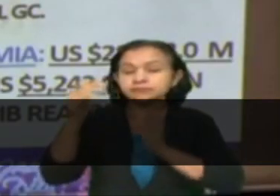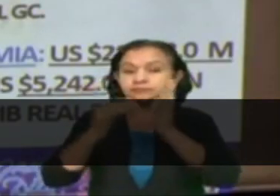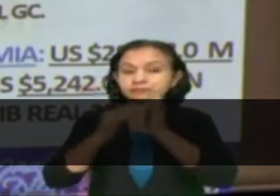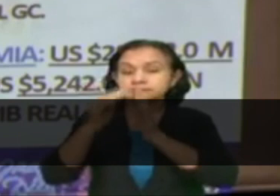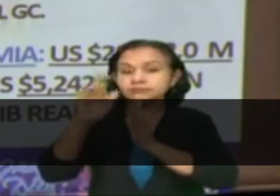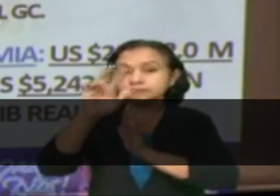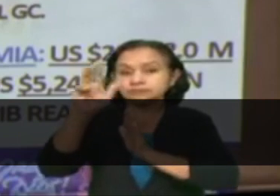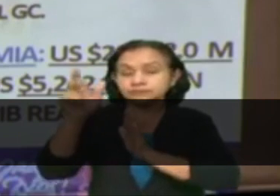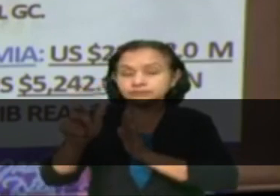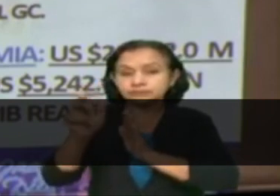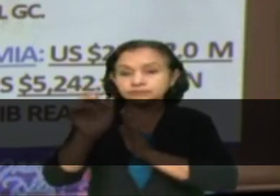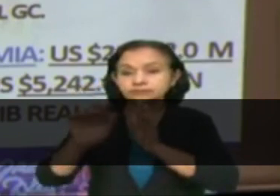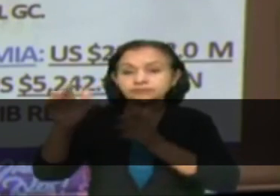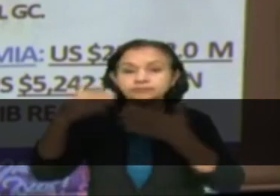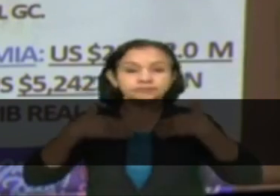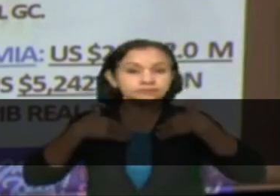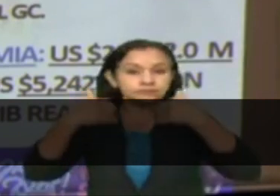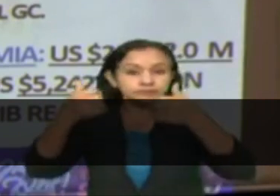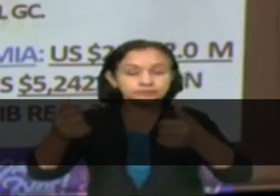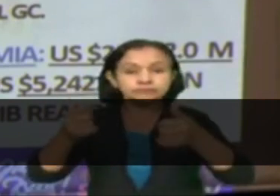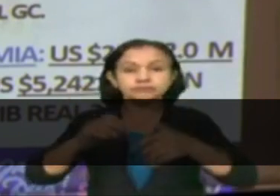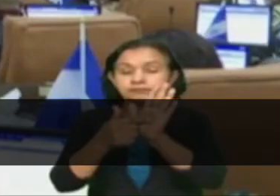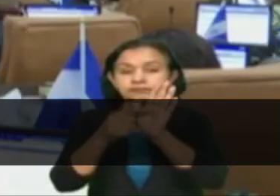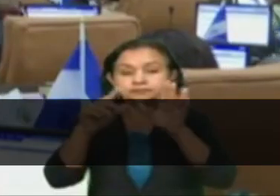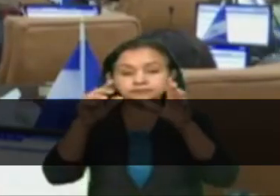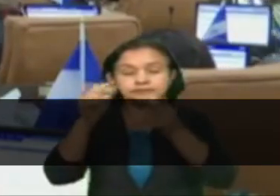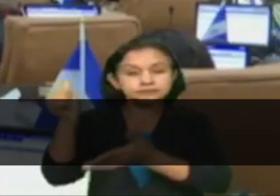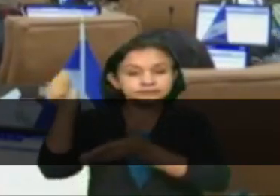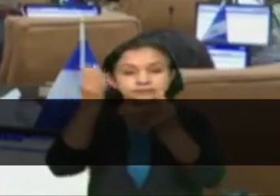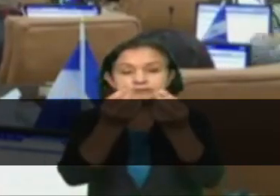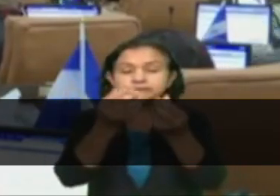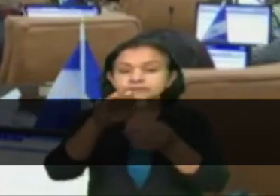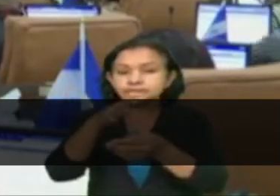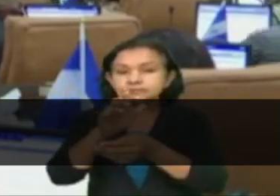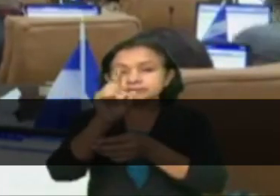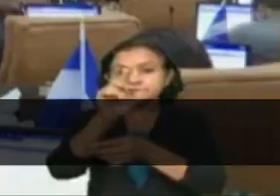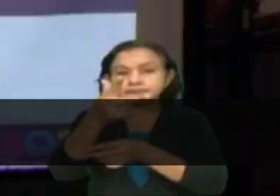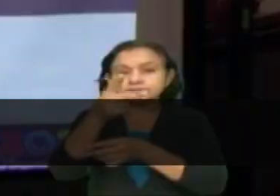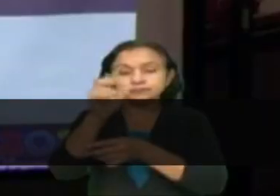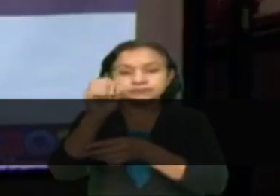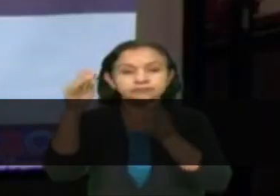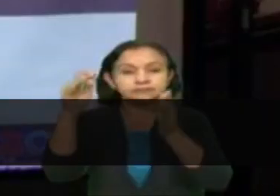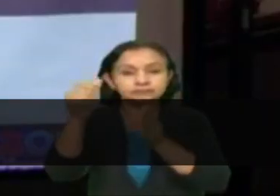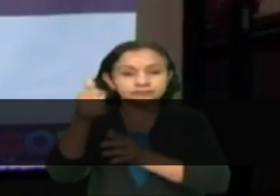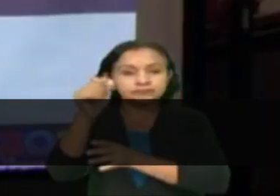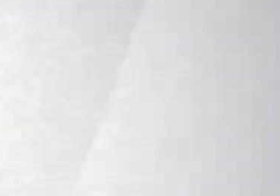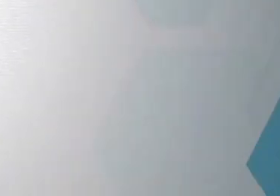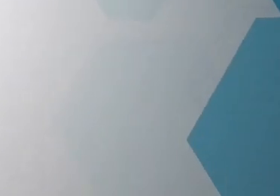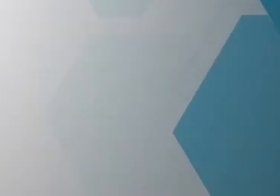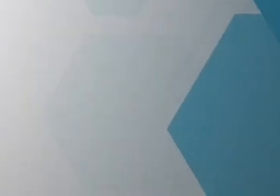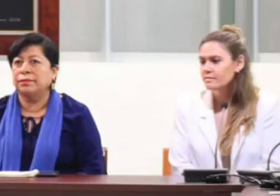proyecto refleja que el régimen no tiene forma de financiar el presupuesto, lo que demuestra el fracaso de su política